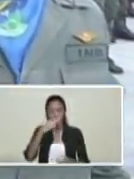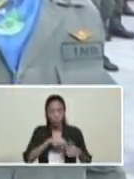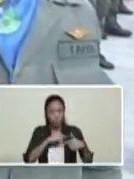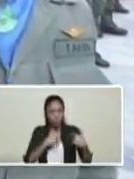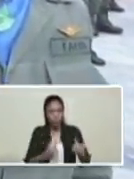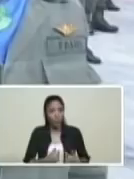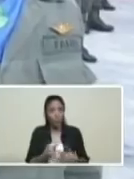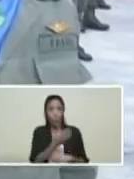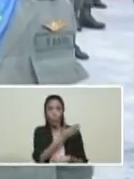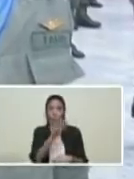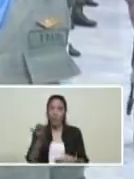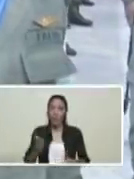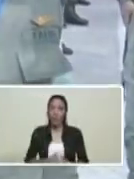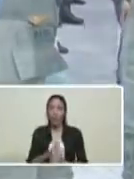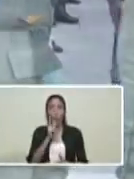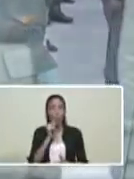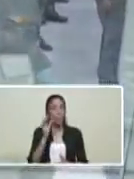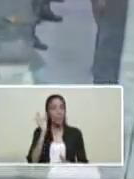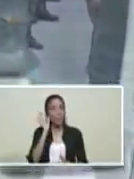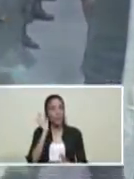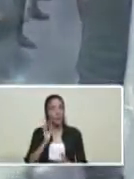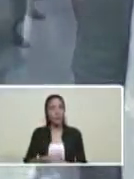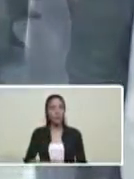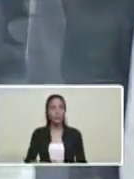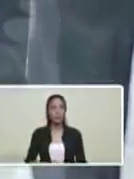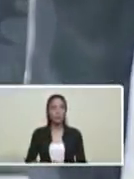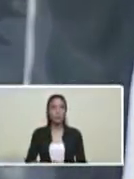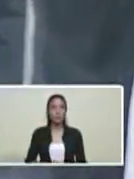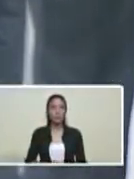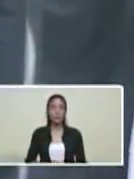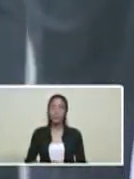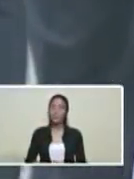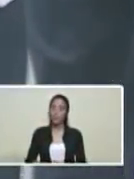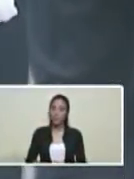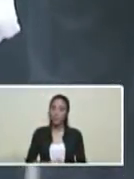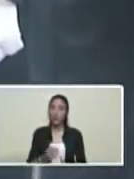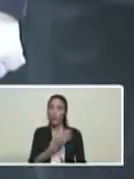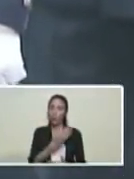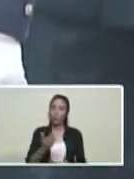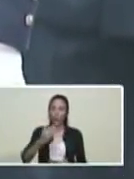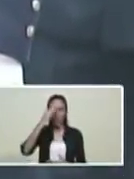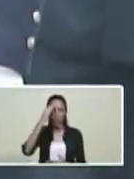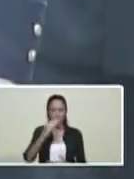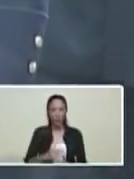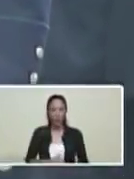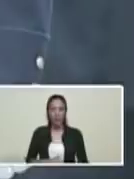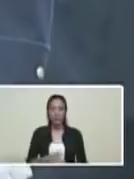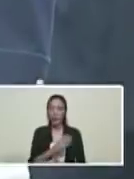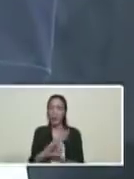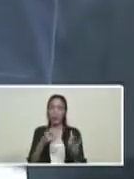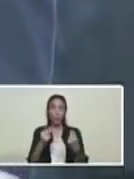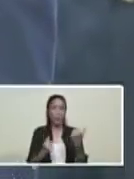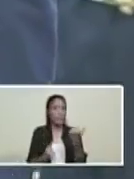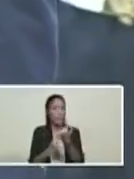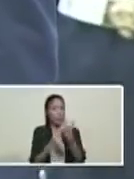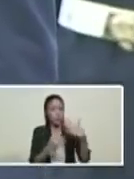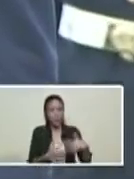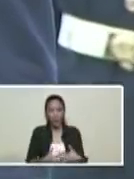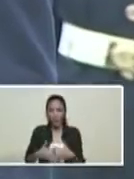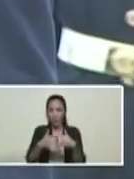militares hermanas militares así que es una fuerza armada nacional bolivariana anti oligárquica